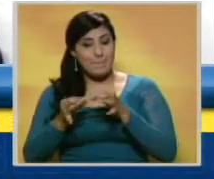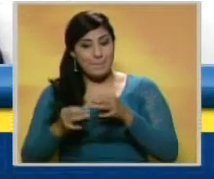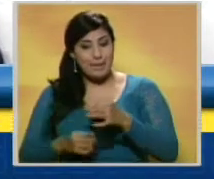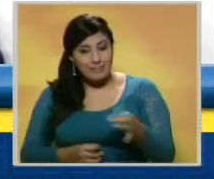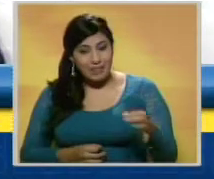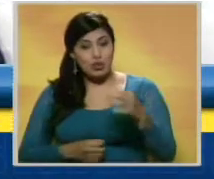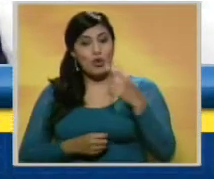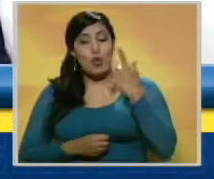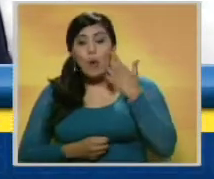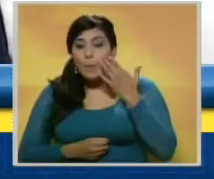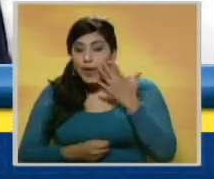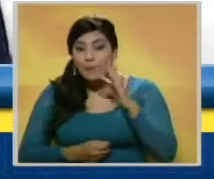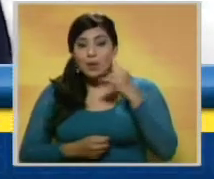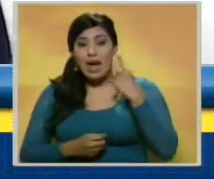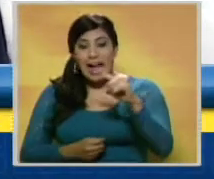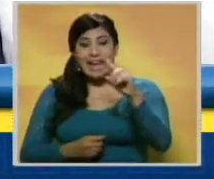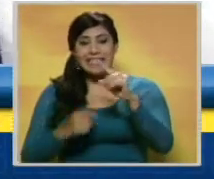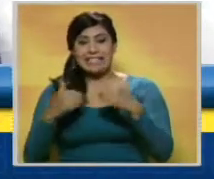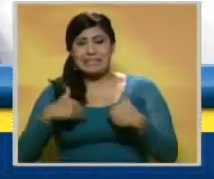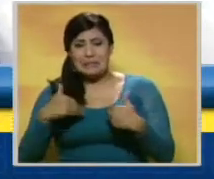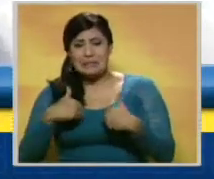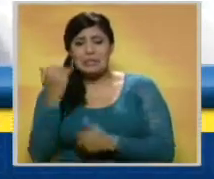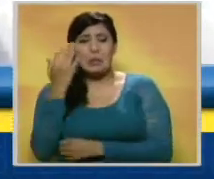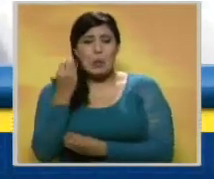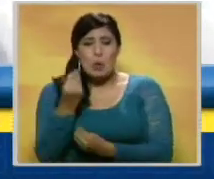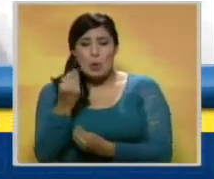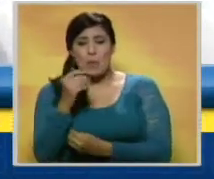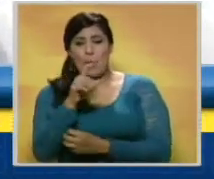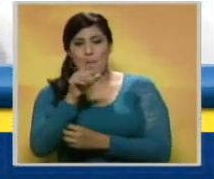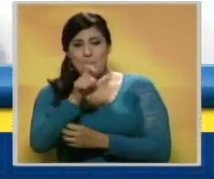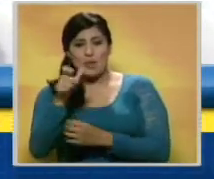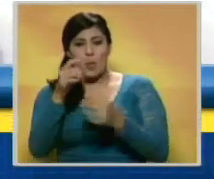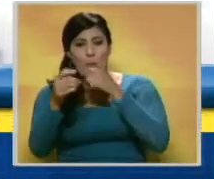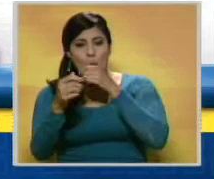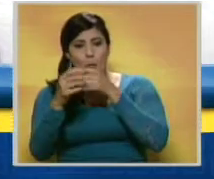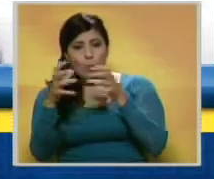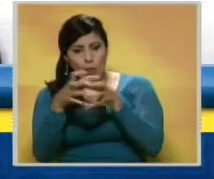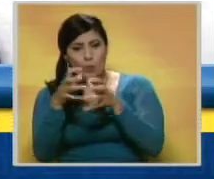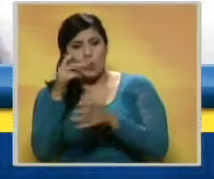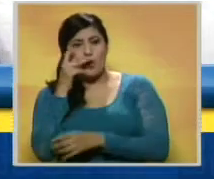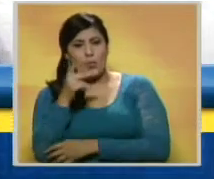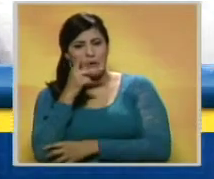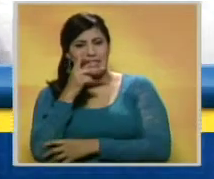perfectamente incluso el riesgo en el que ponemos a nuestros partidos políticos